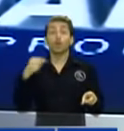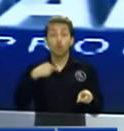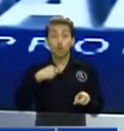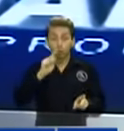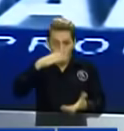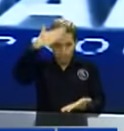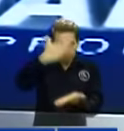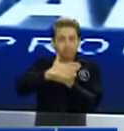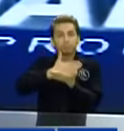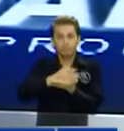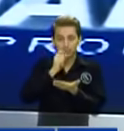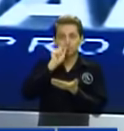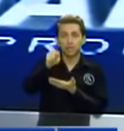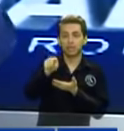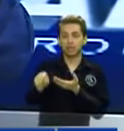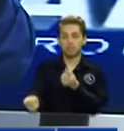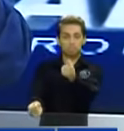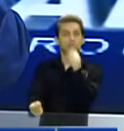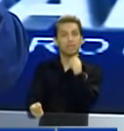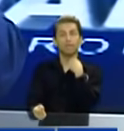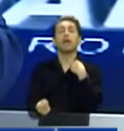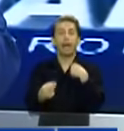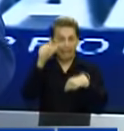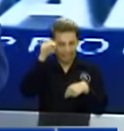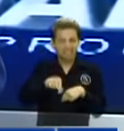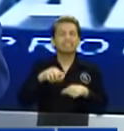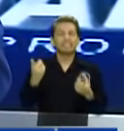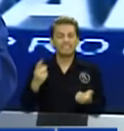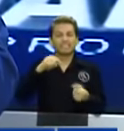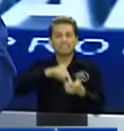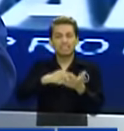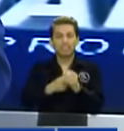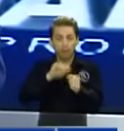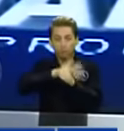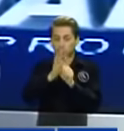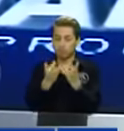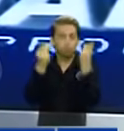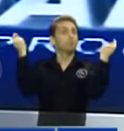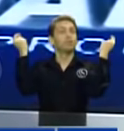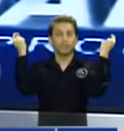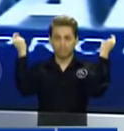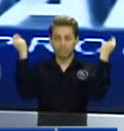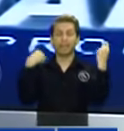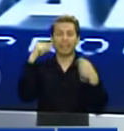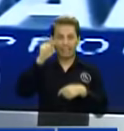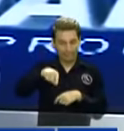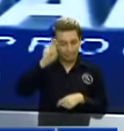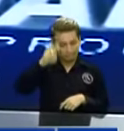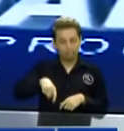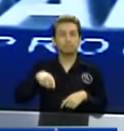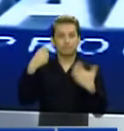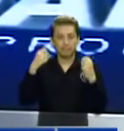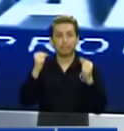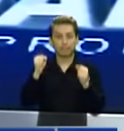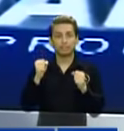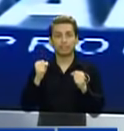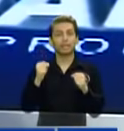de ser humano, el virus desaparece. Eso es lo que nosotros tenemos que hacer para mantener lo más